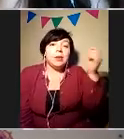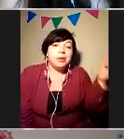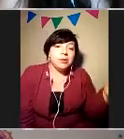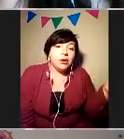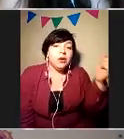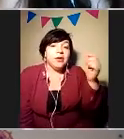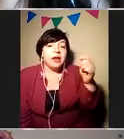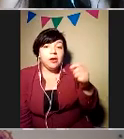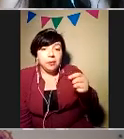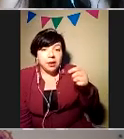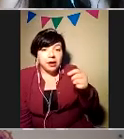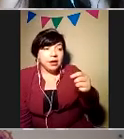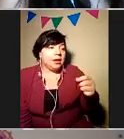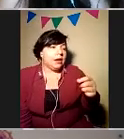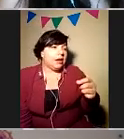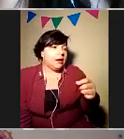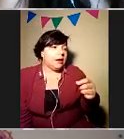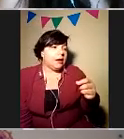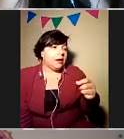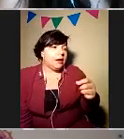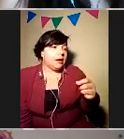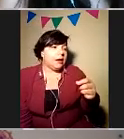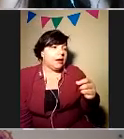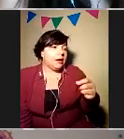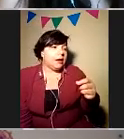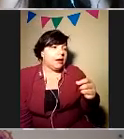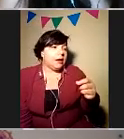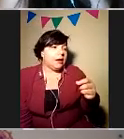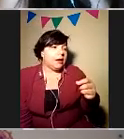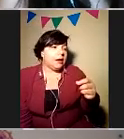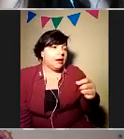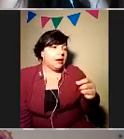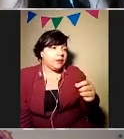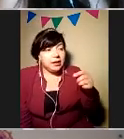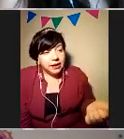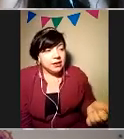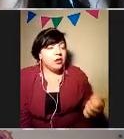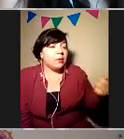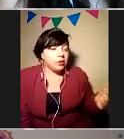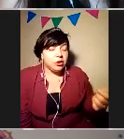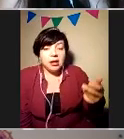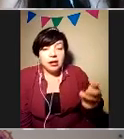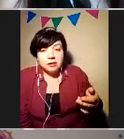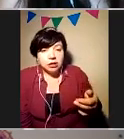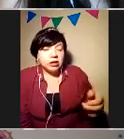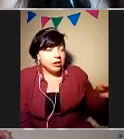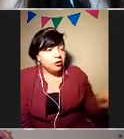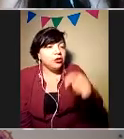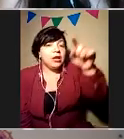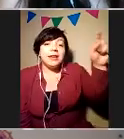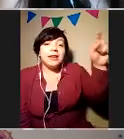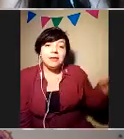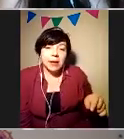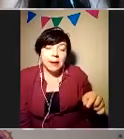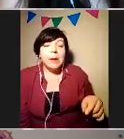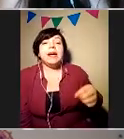producción como de la compra, en el, en la distribución. O sea, todo tiene que